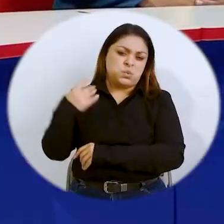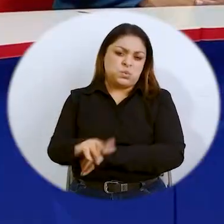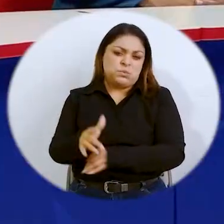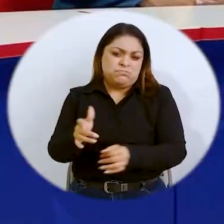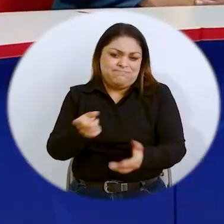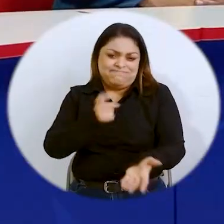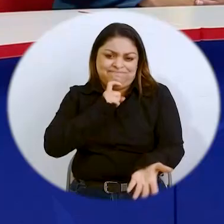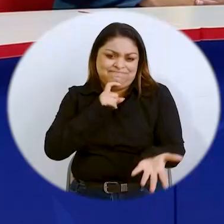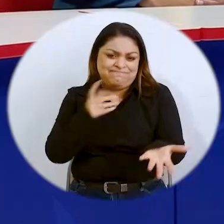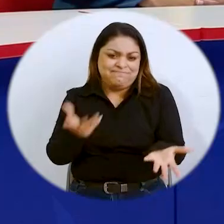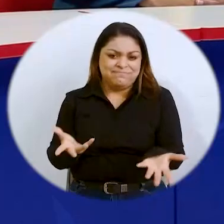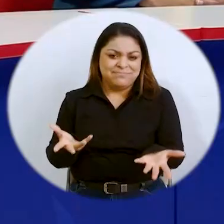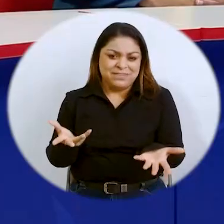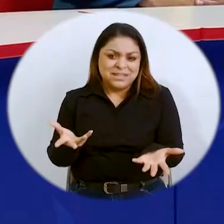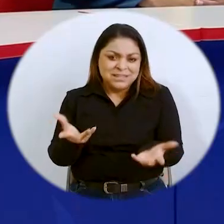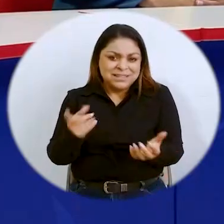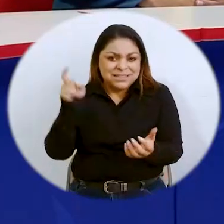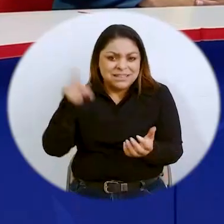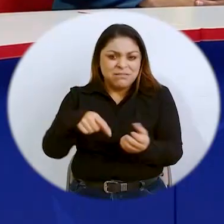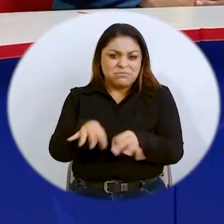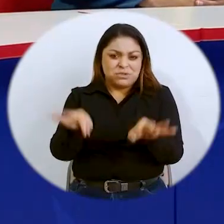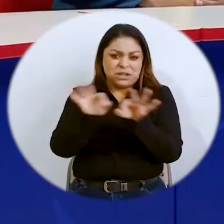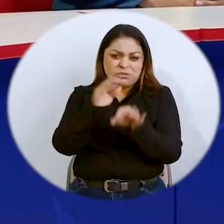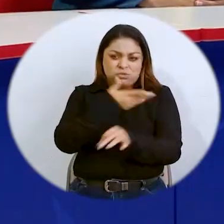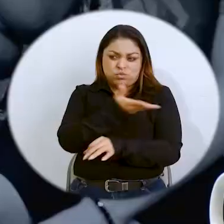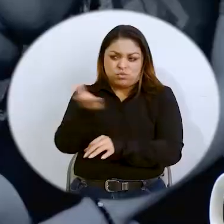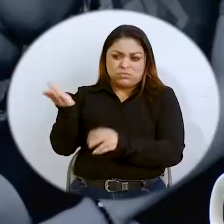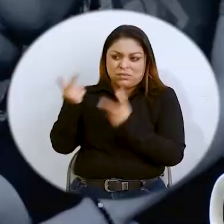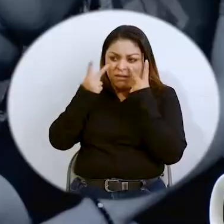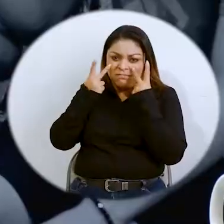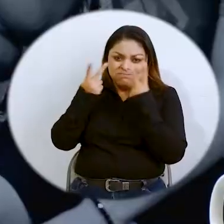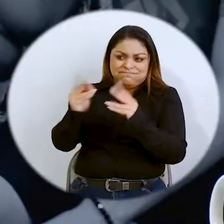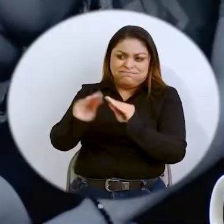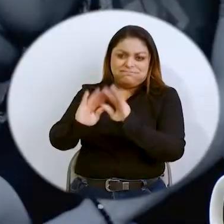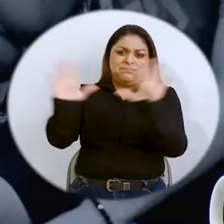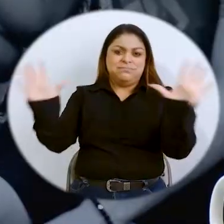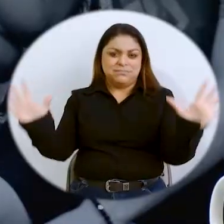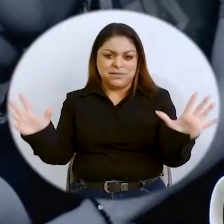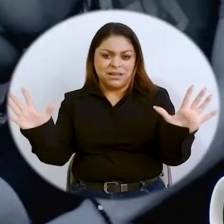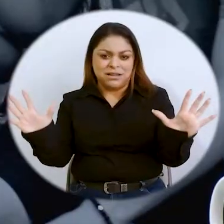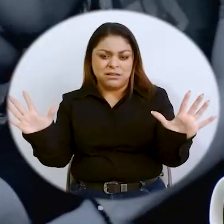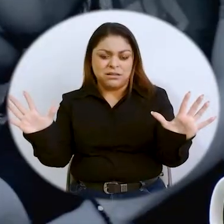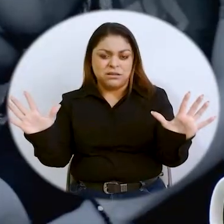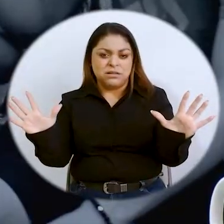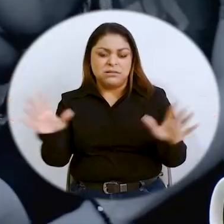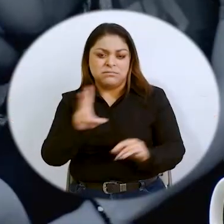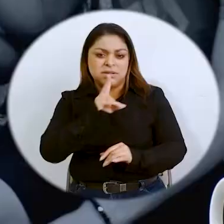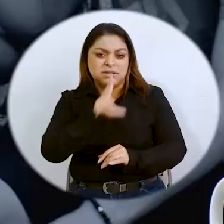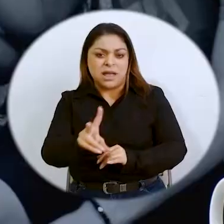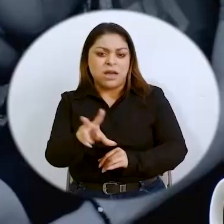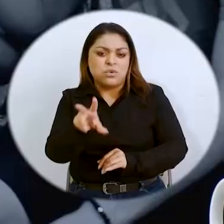es necesario tener claro ese panorama como el que vos mencionabas, Roxana. O sea, de verdad,